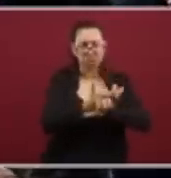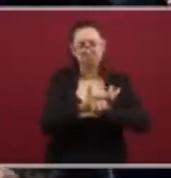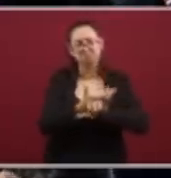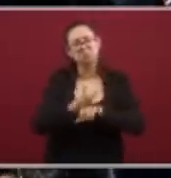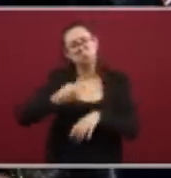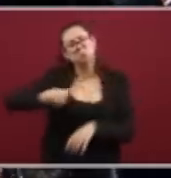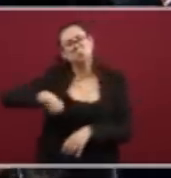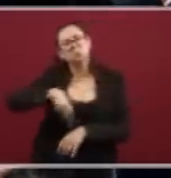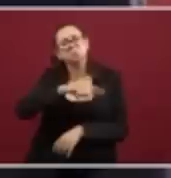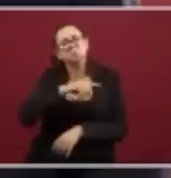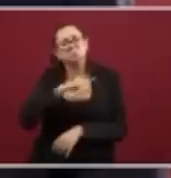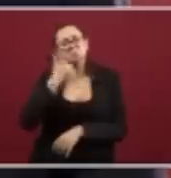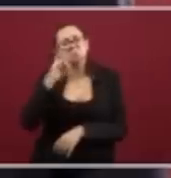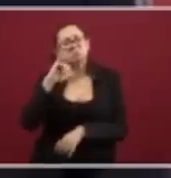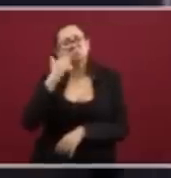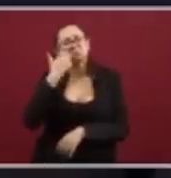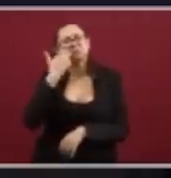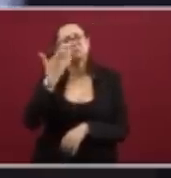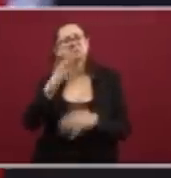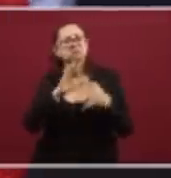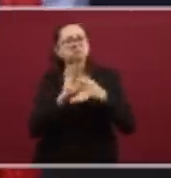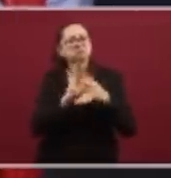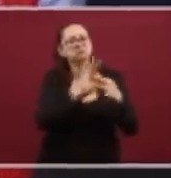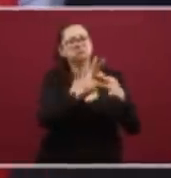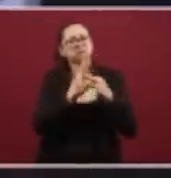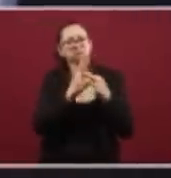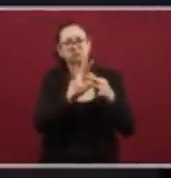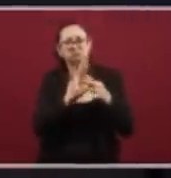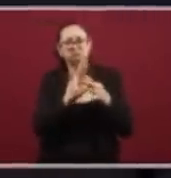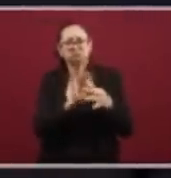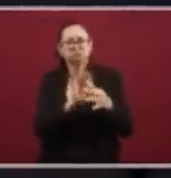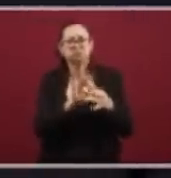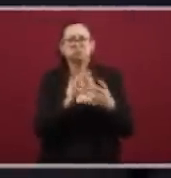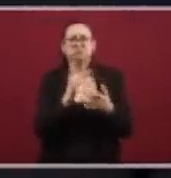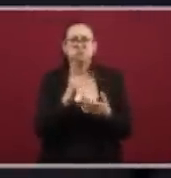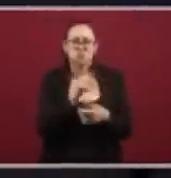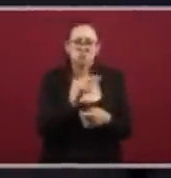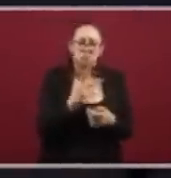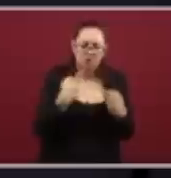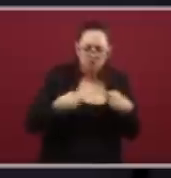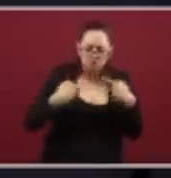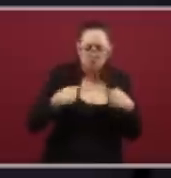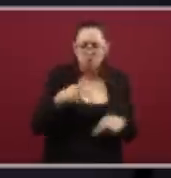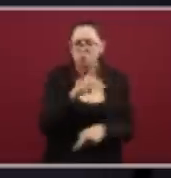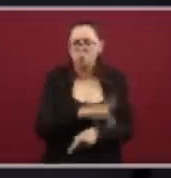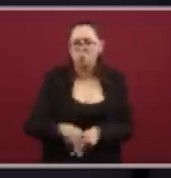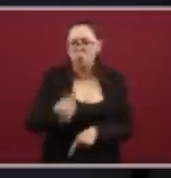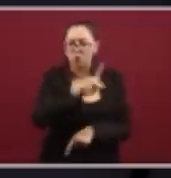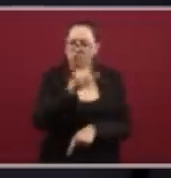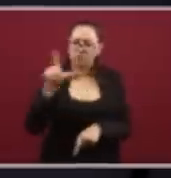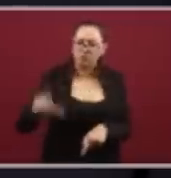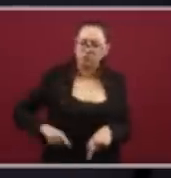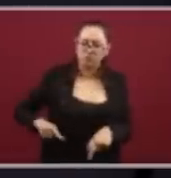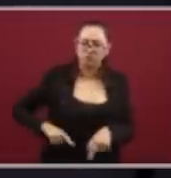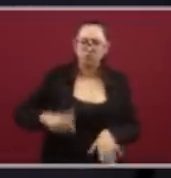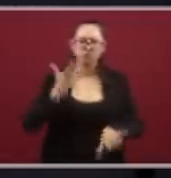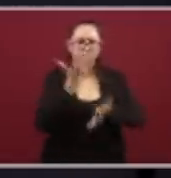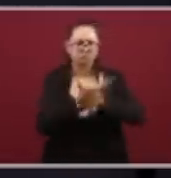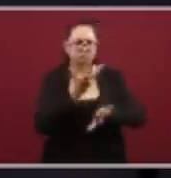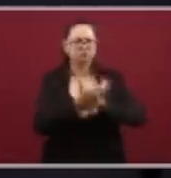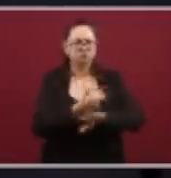la unidad con el pueblo con el gobierno de eeuu